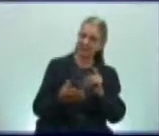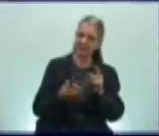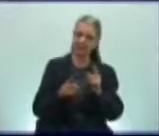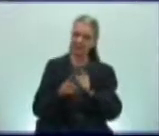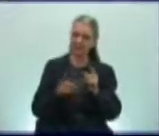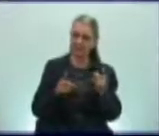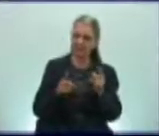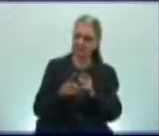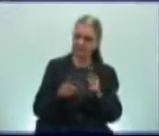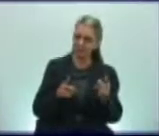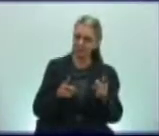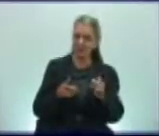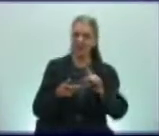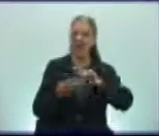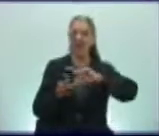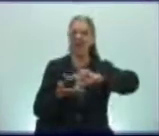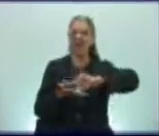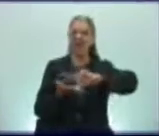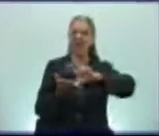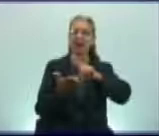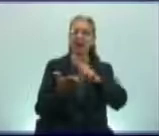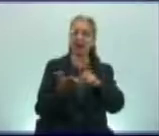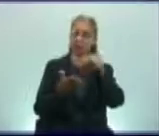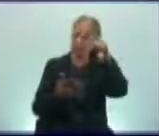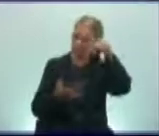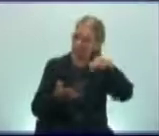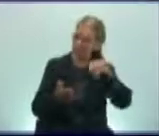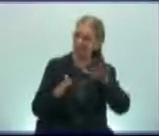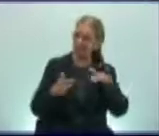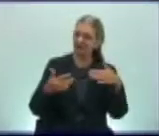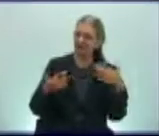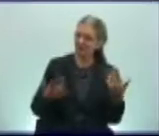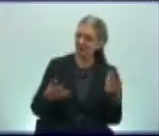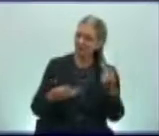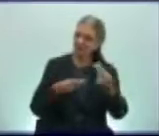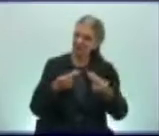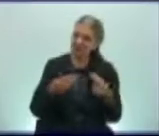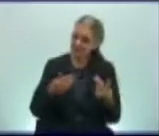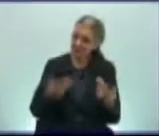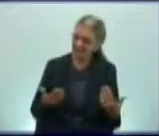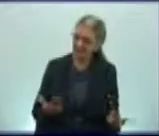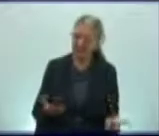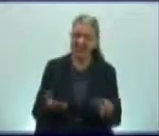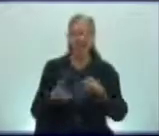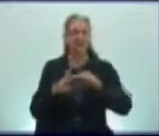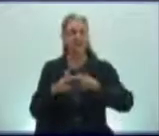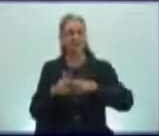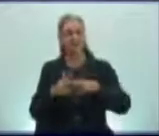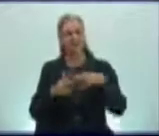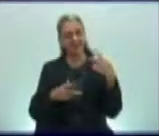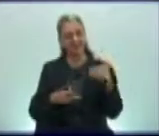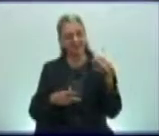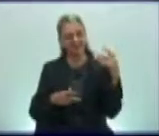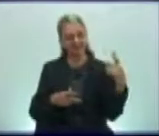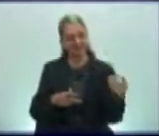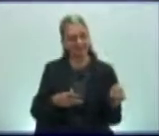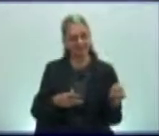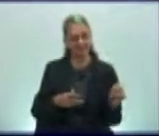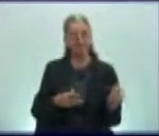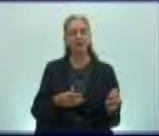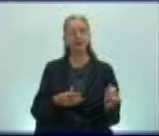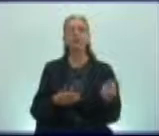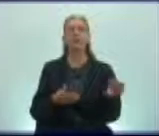de un arco. Entonces, hoy nos vamos a dedicar a resolver ejercicios donde